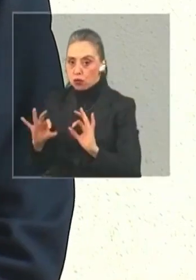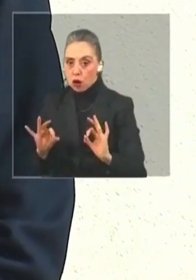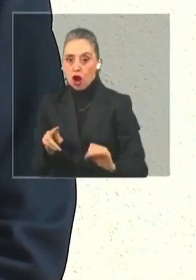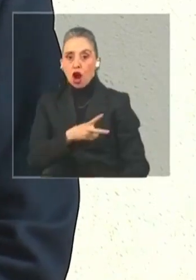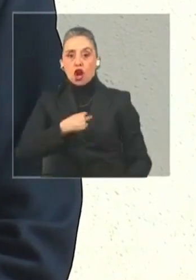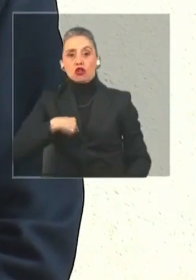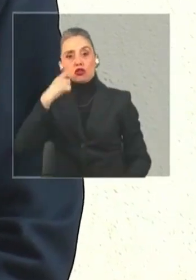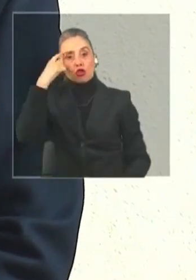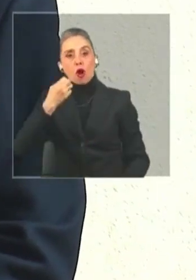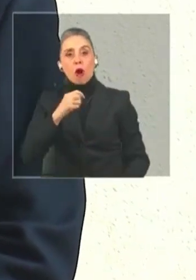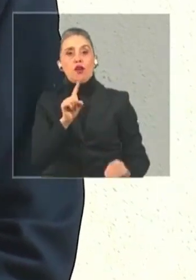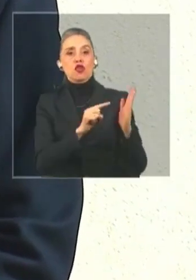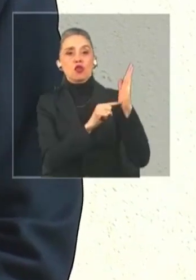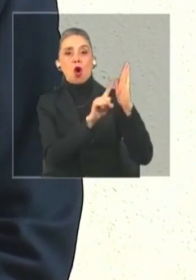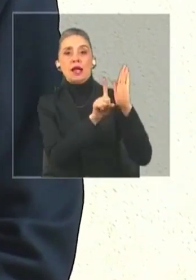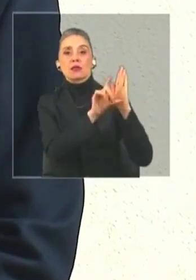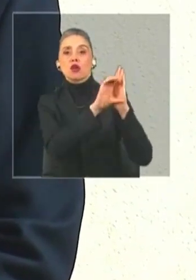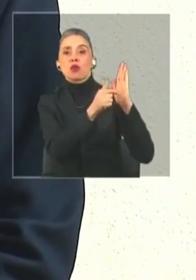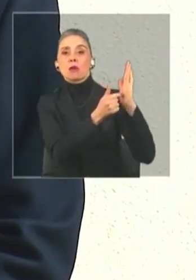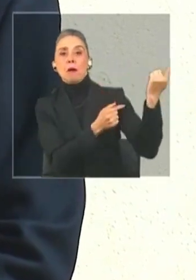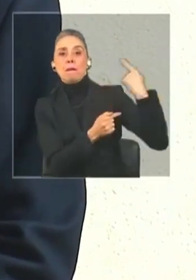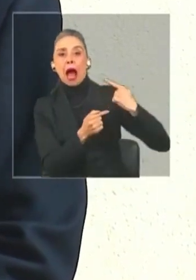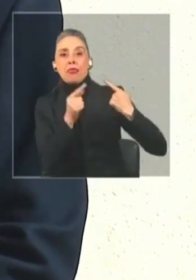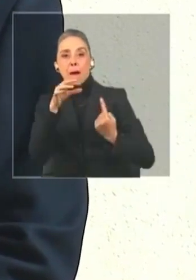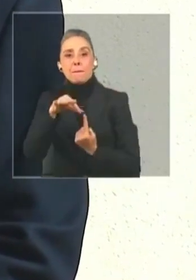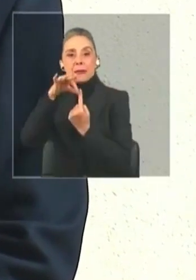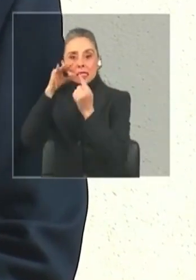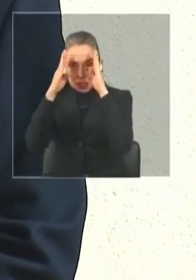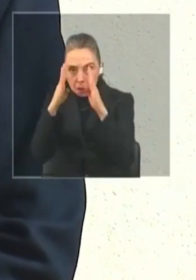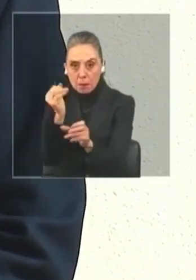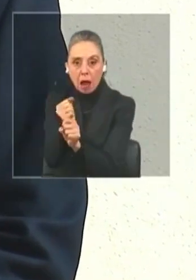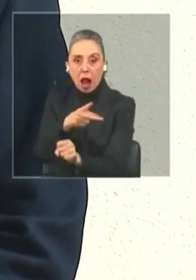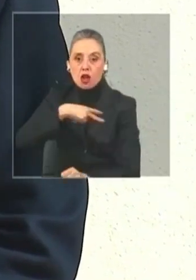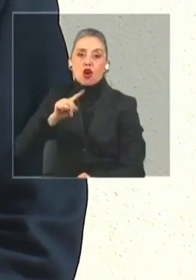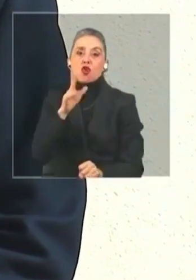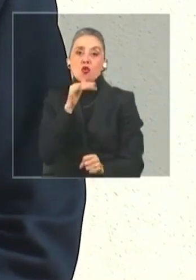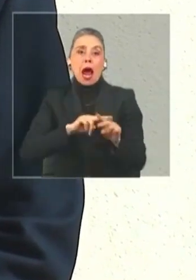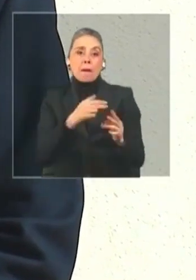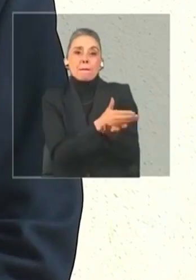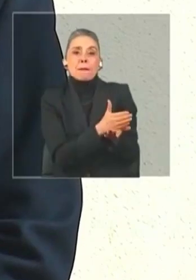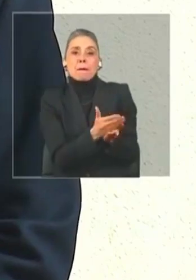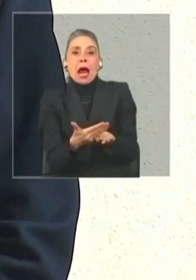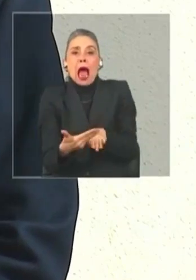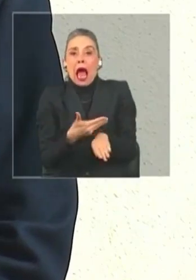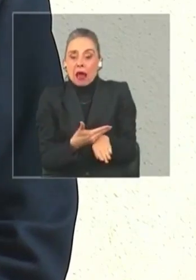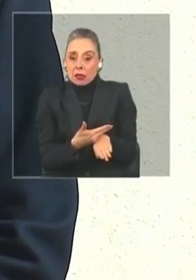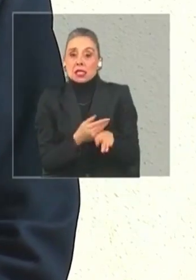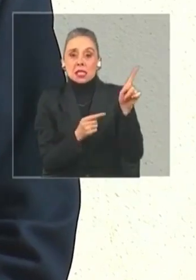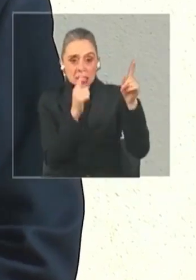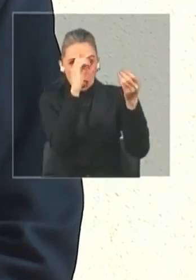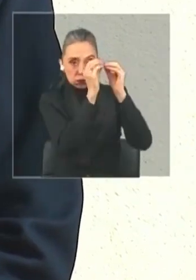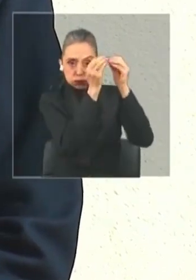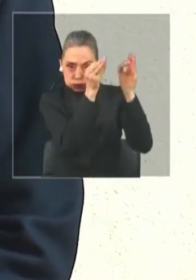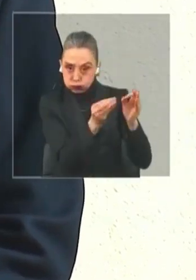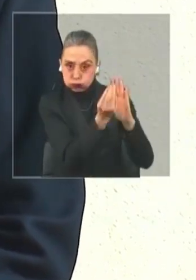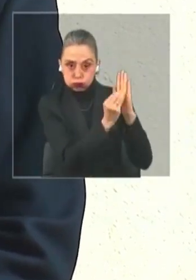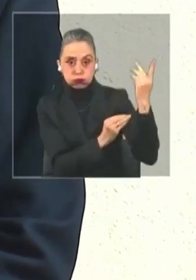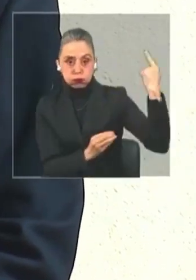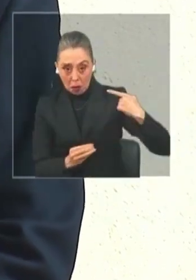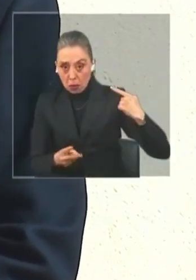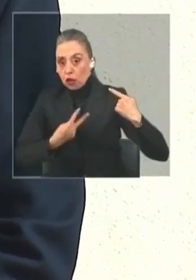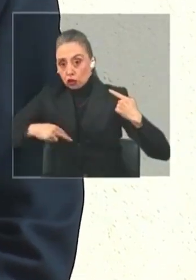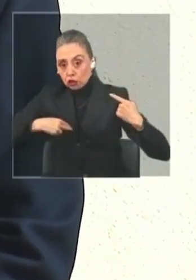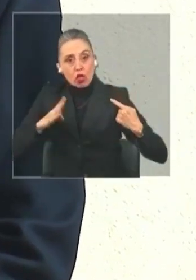ser nuestra tarea fundamental, no tenemos hoy día la preparación para ello. Pero sin embargo, si eso se resuelve, tenemos que estar dispuestos a